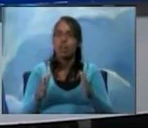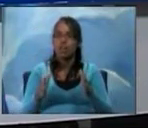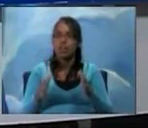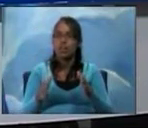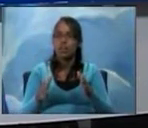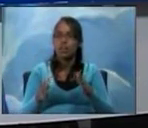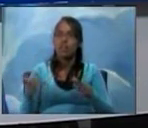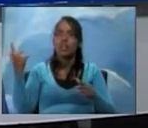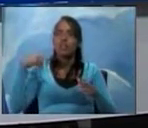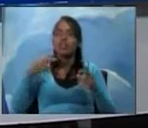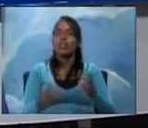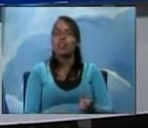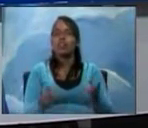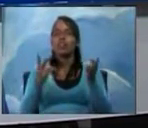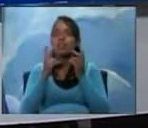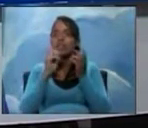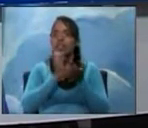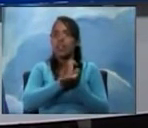Soy salvo.